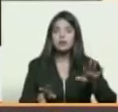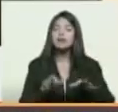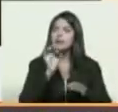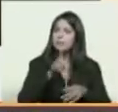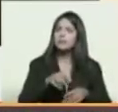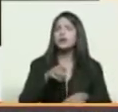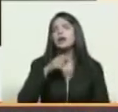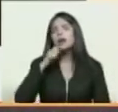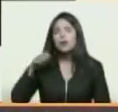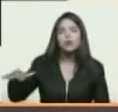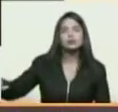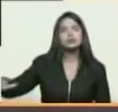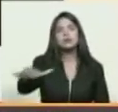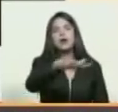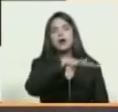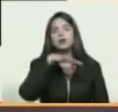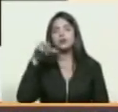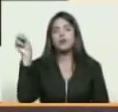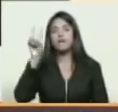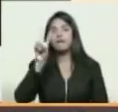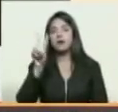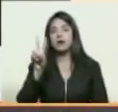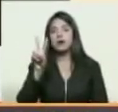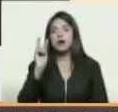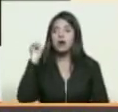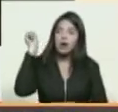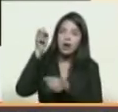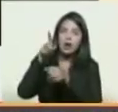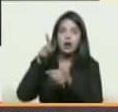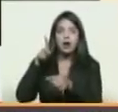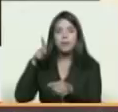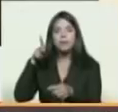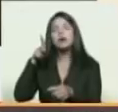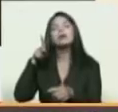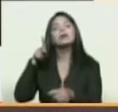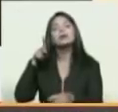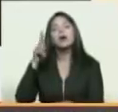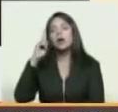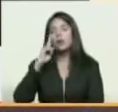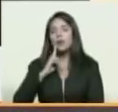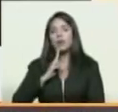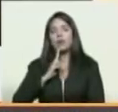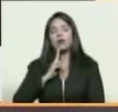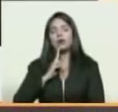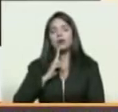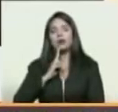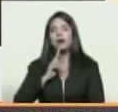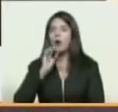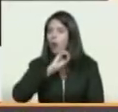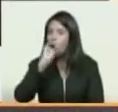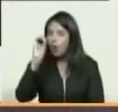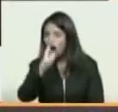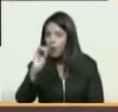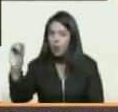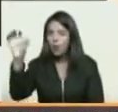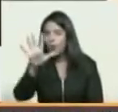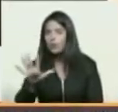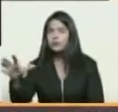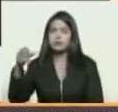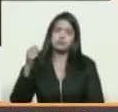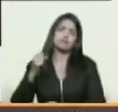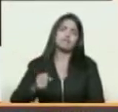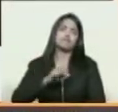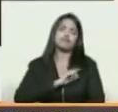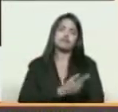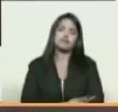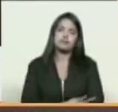llanuras venezolanas, allá en la Amazonía venezolana, en nuestra Guayana, en el oriente heroico, allá